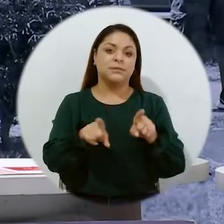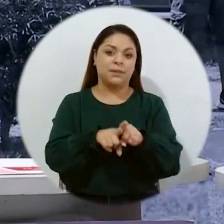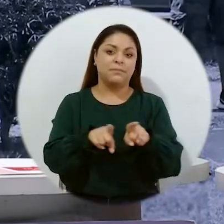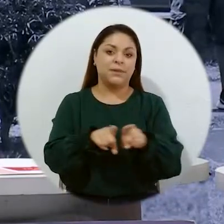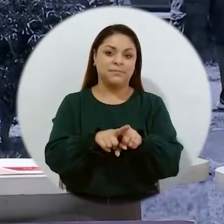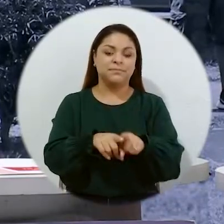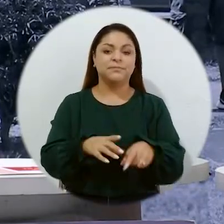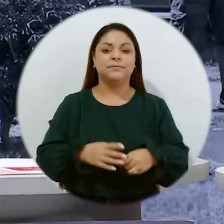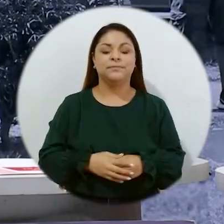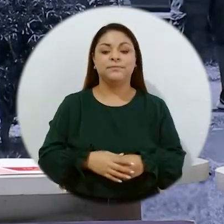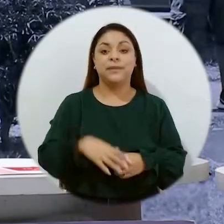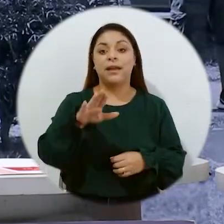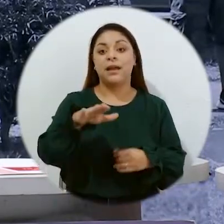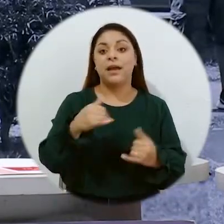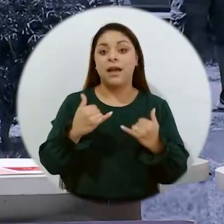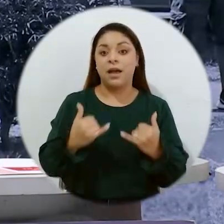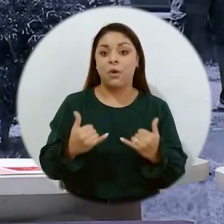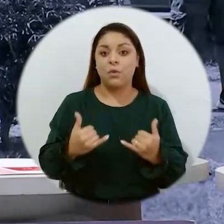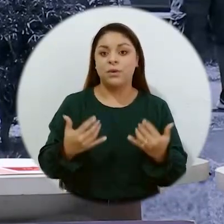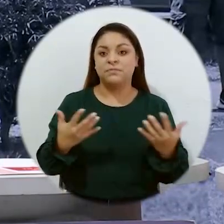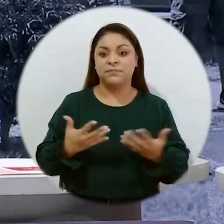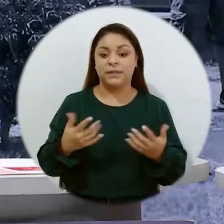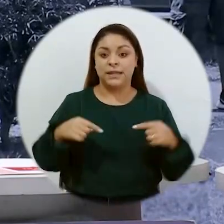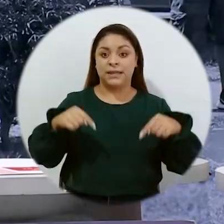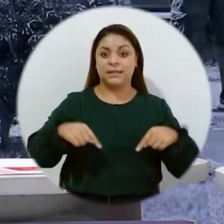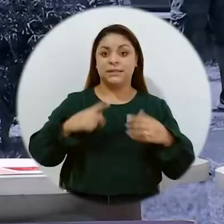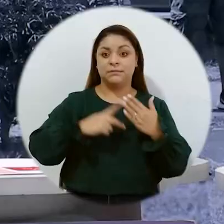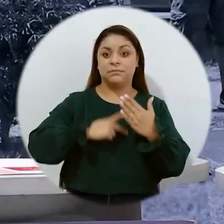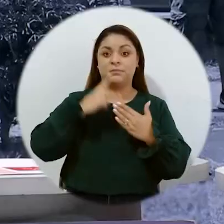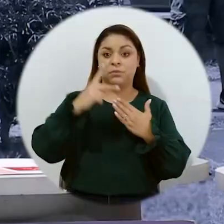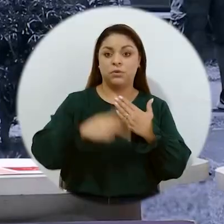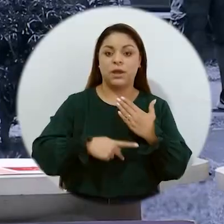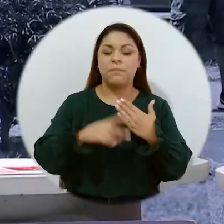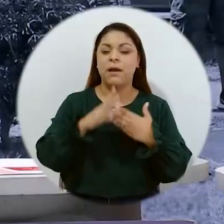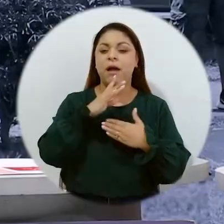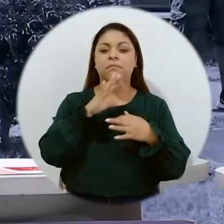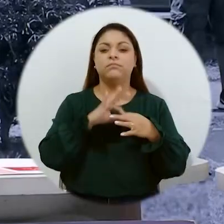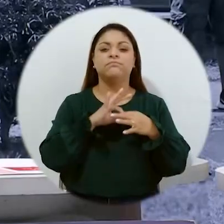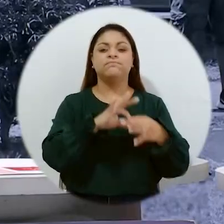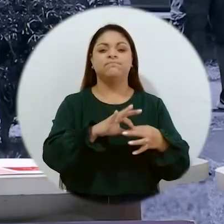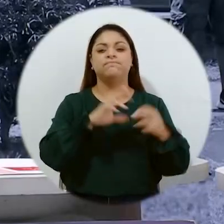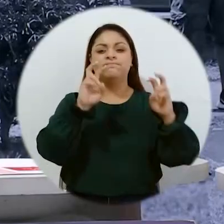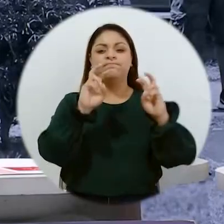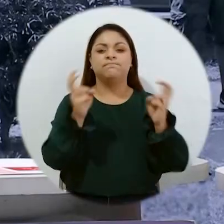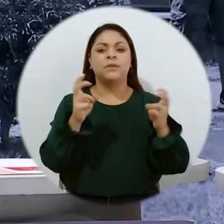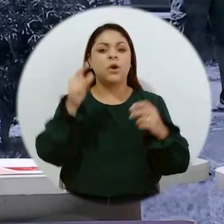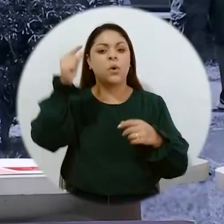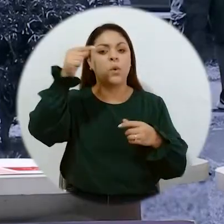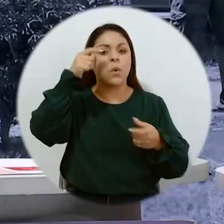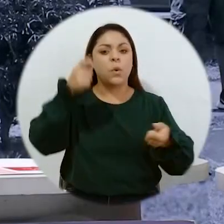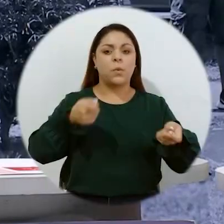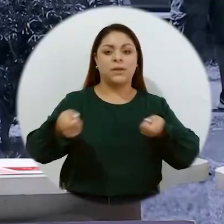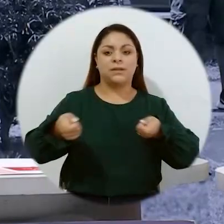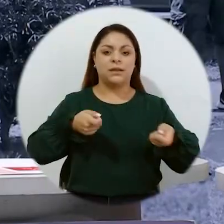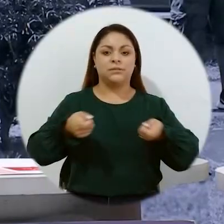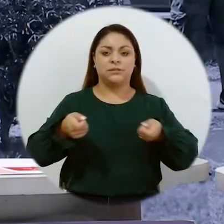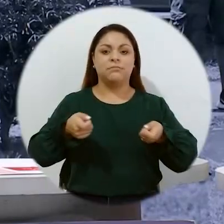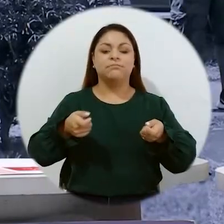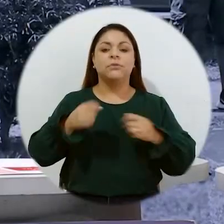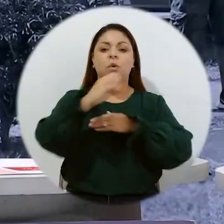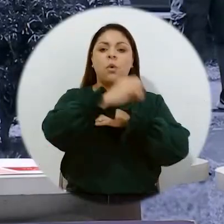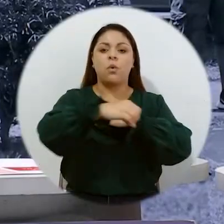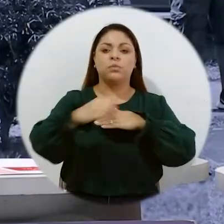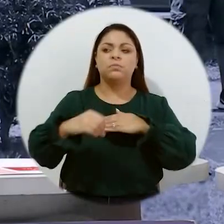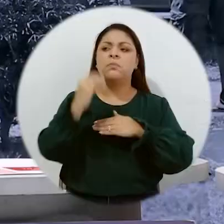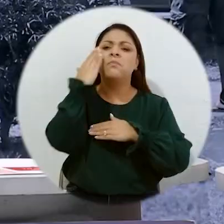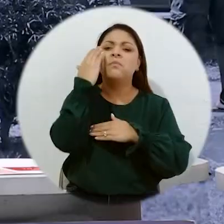también. Ahora, específicamente en este programa queríamos hablar sobre el tema de gobernanza de los océanos. ¿Por qué es